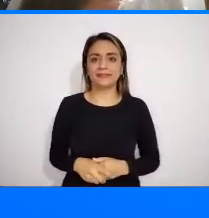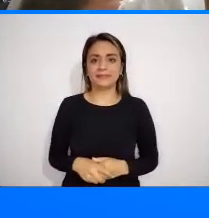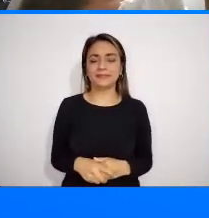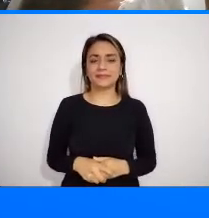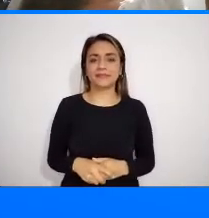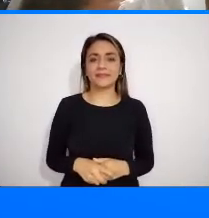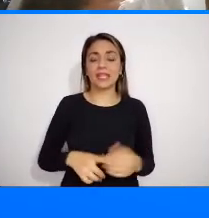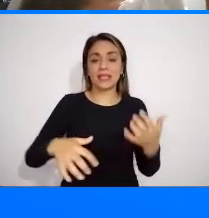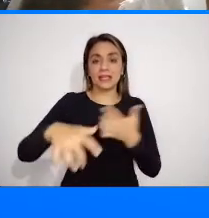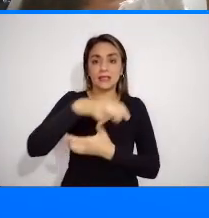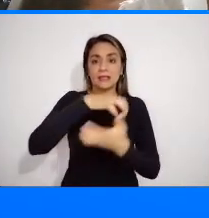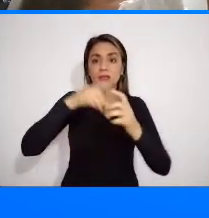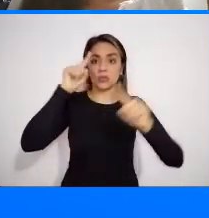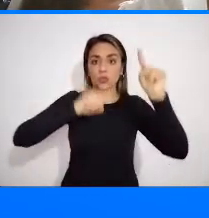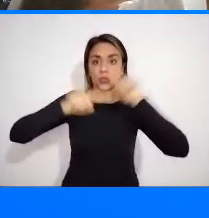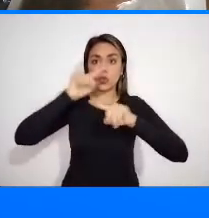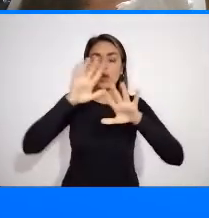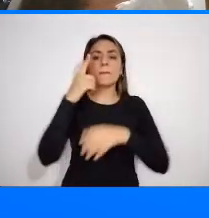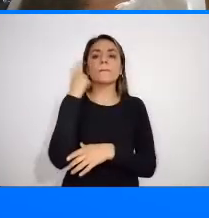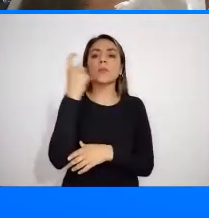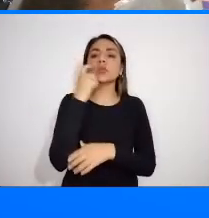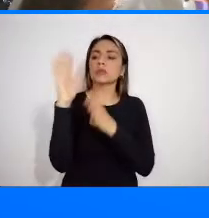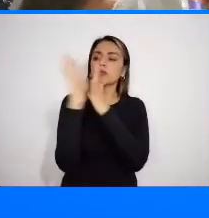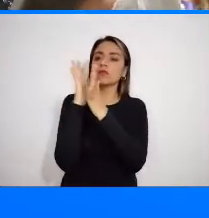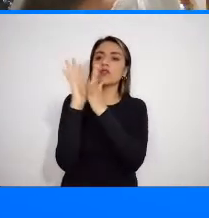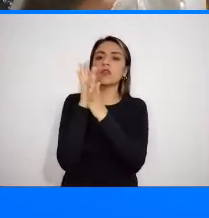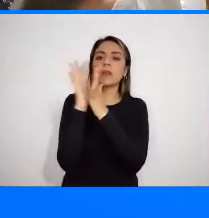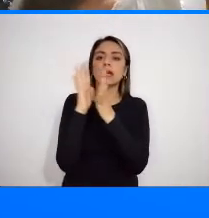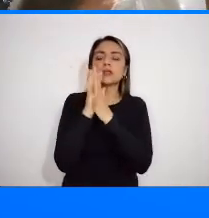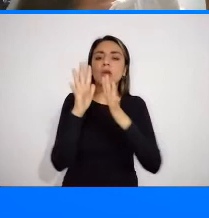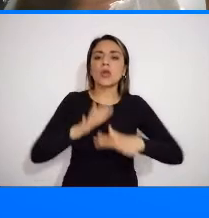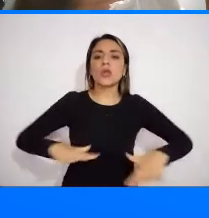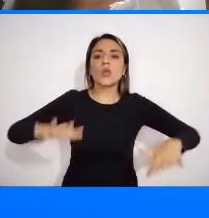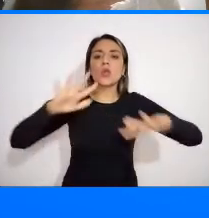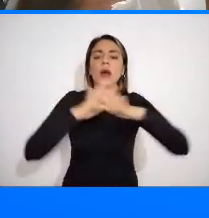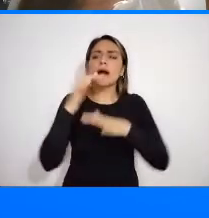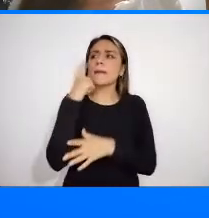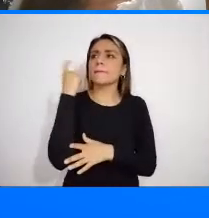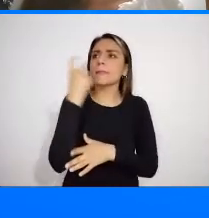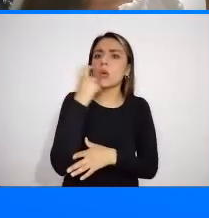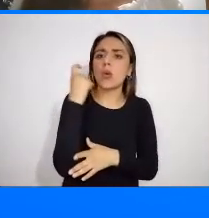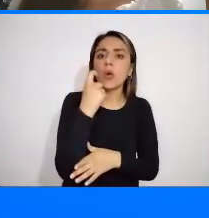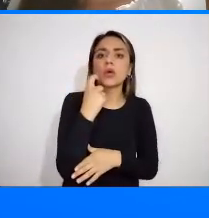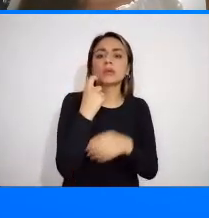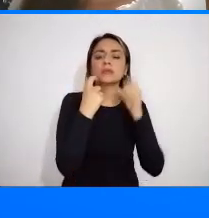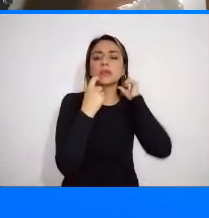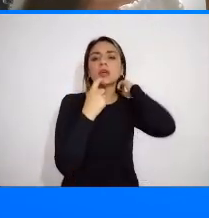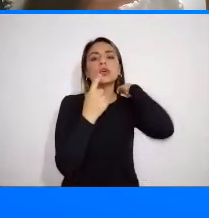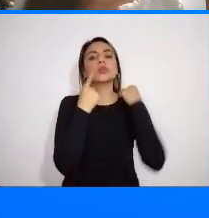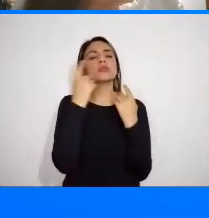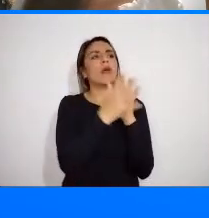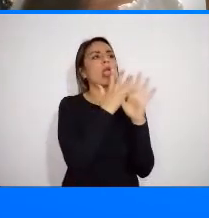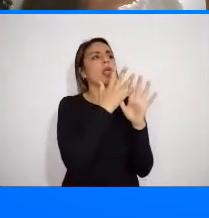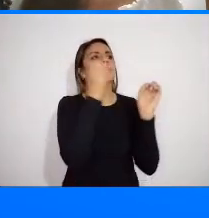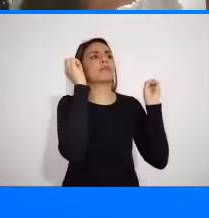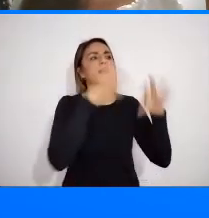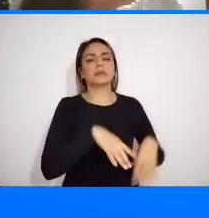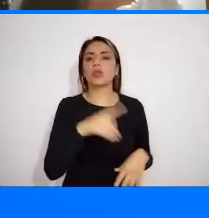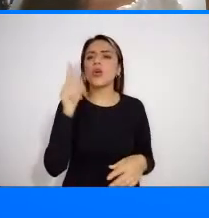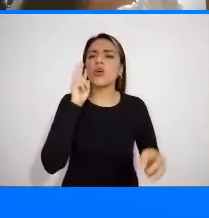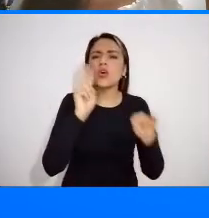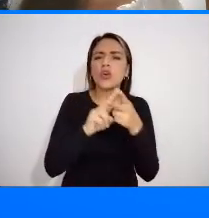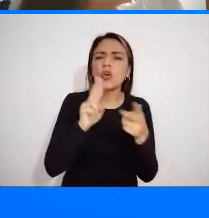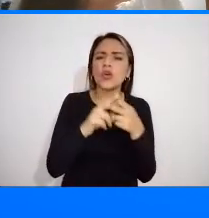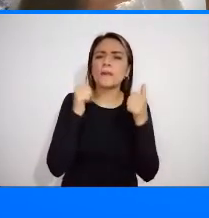El ecoturista busca información del destino, no se va desinformado, conoce muy bien